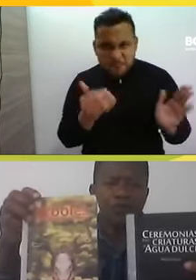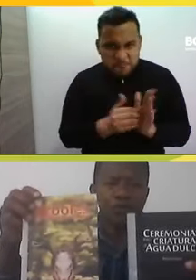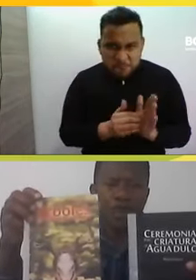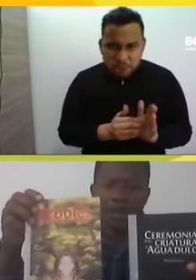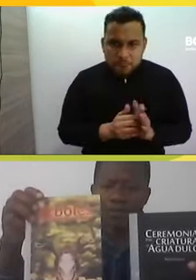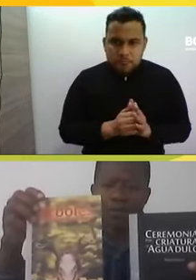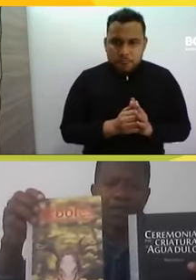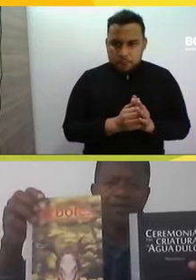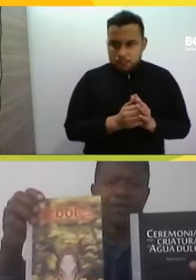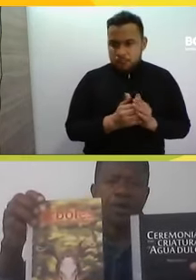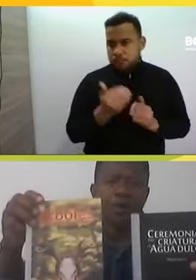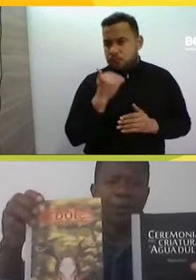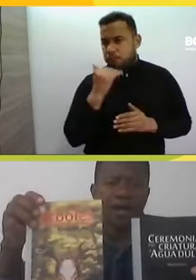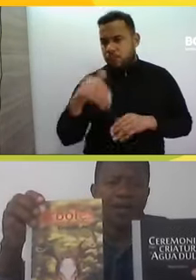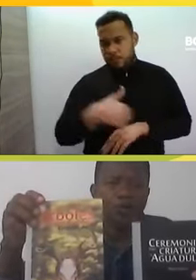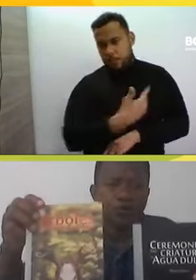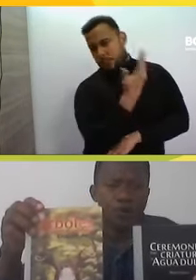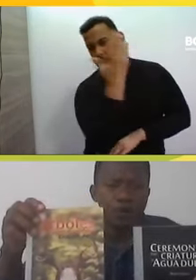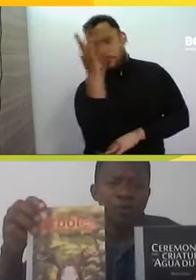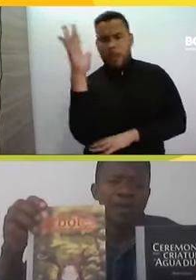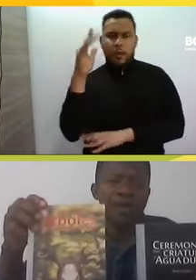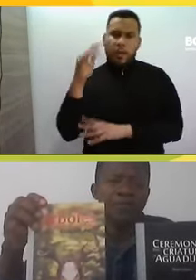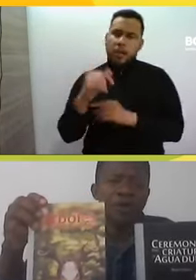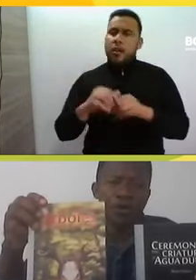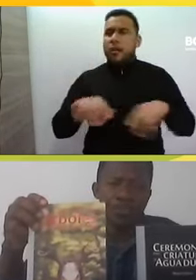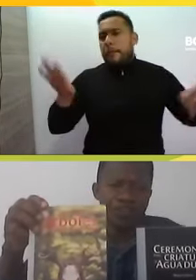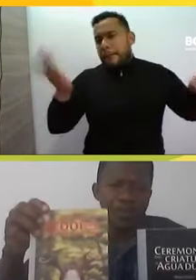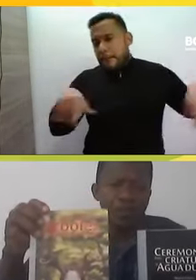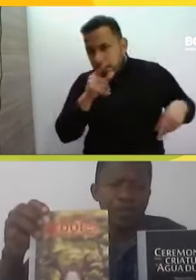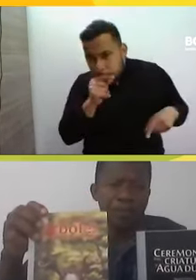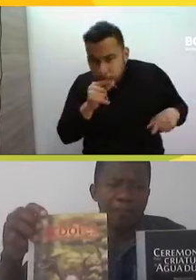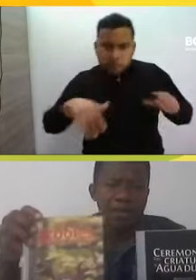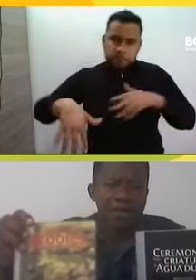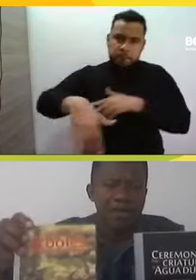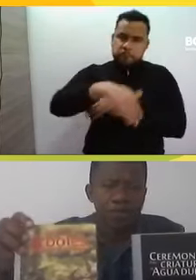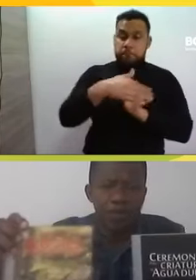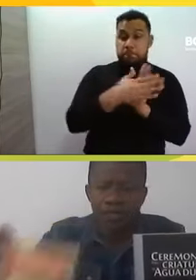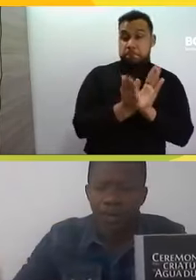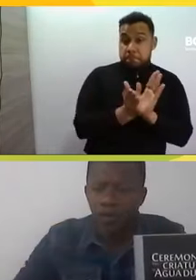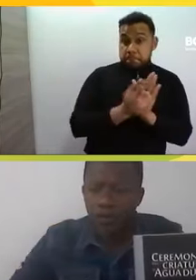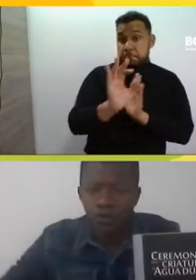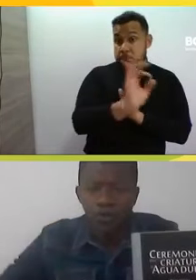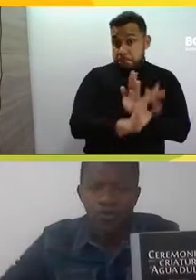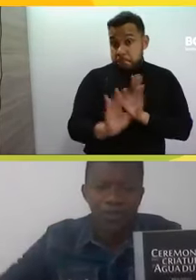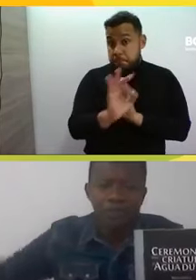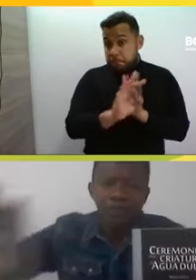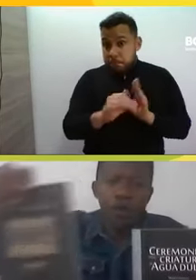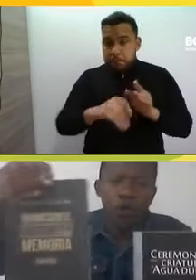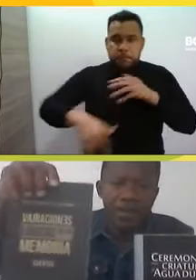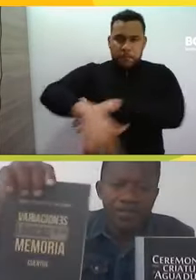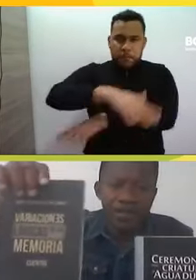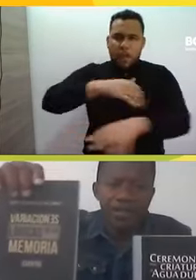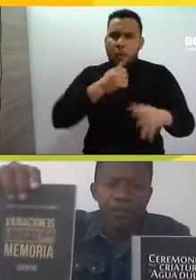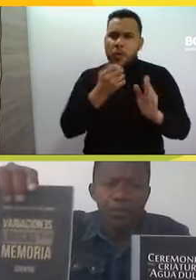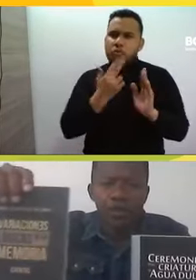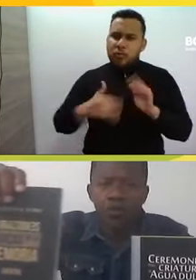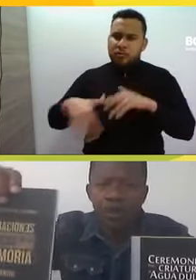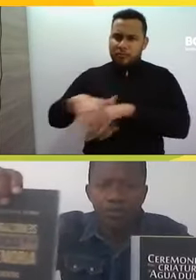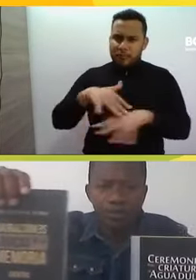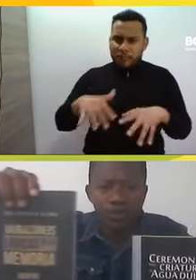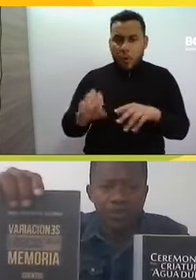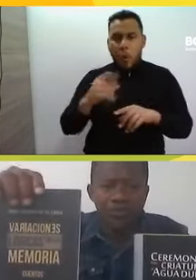vez fuimos árboles o pájaros o sombra o en ceremonias para criaturas de agua dulce o en este libro